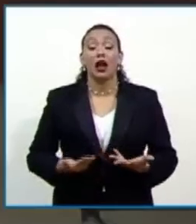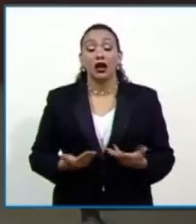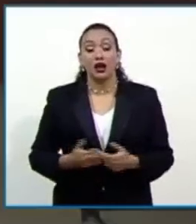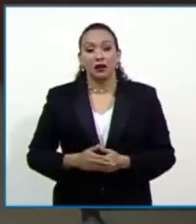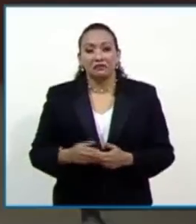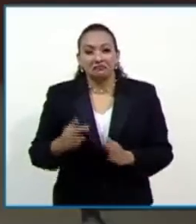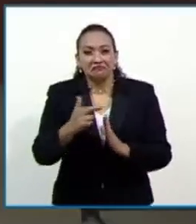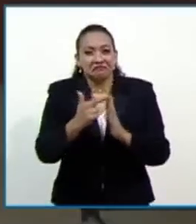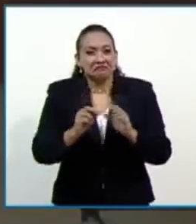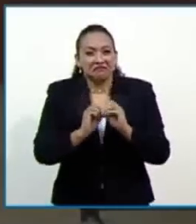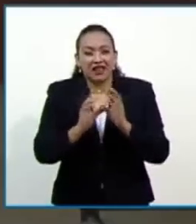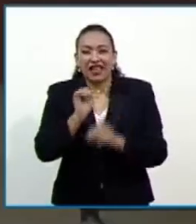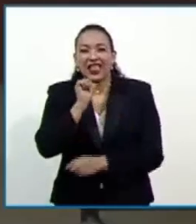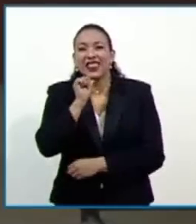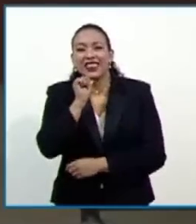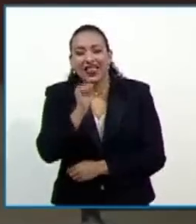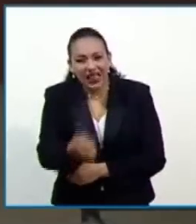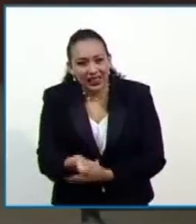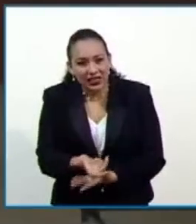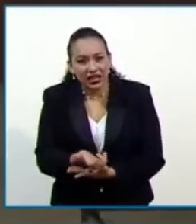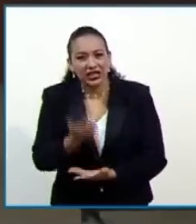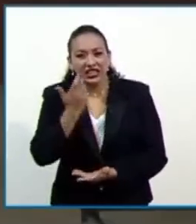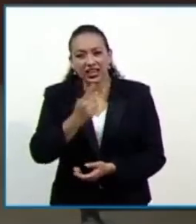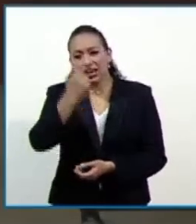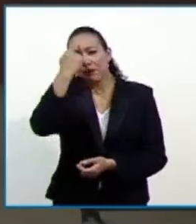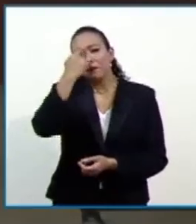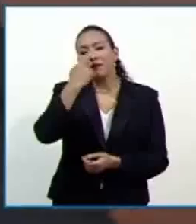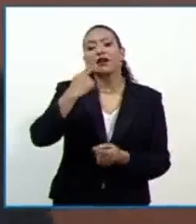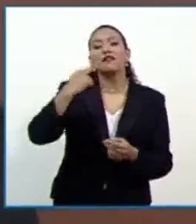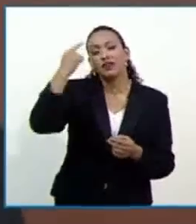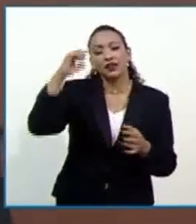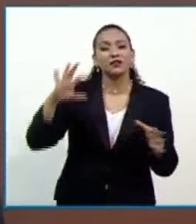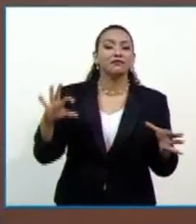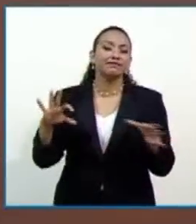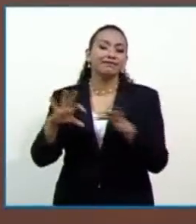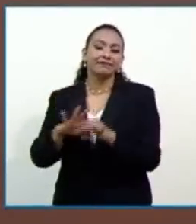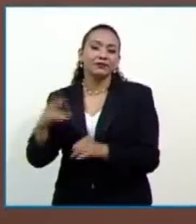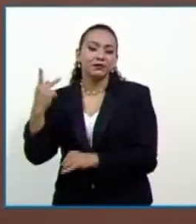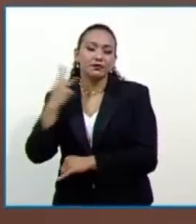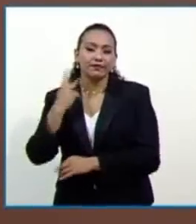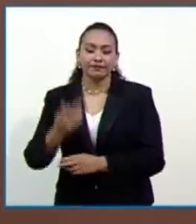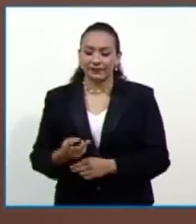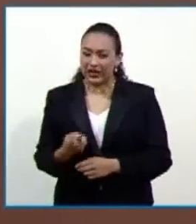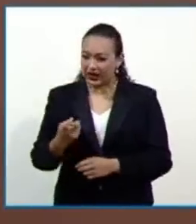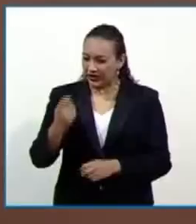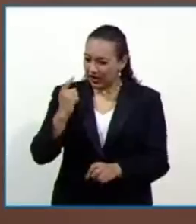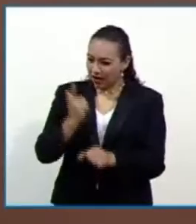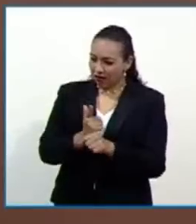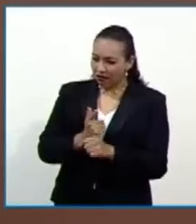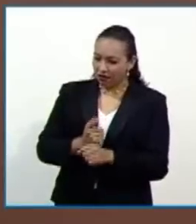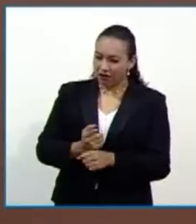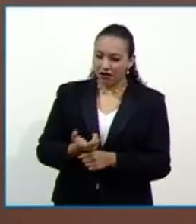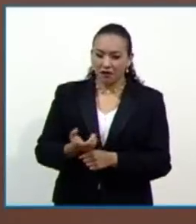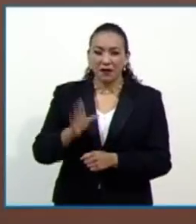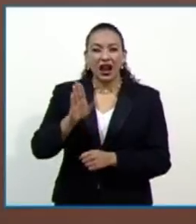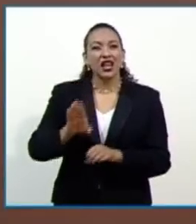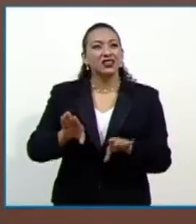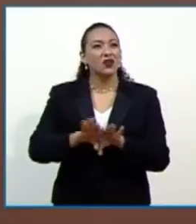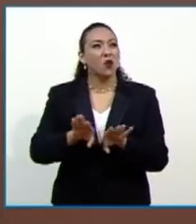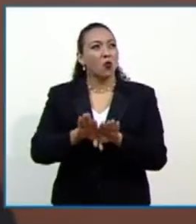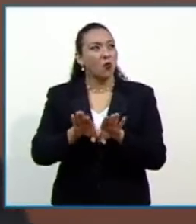sin reglas transparentes para dejar perfiles cercanos al oficialismo. Estamos viendo tristemente un circo mal puesto,